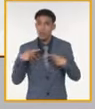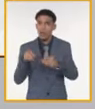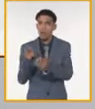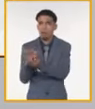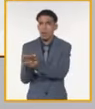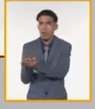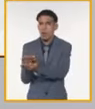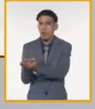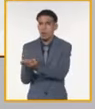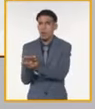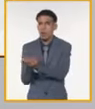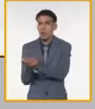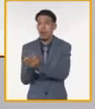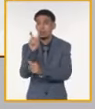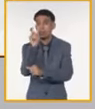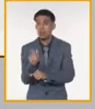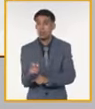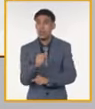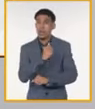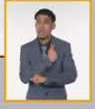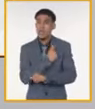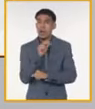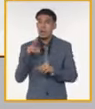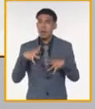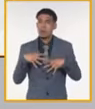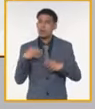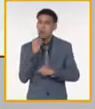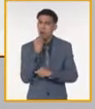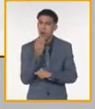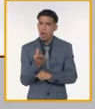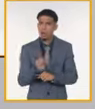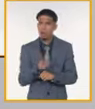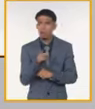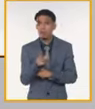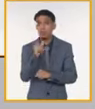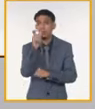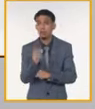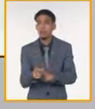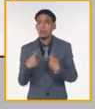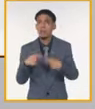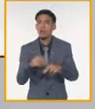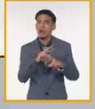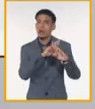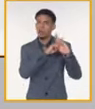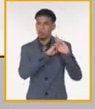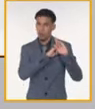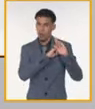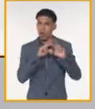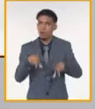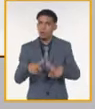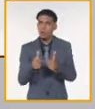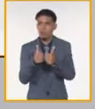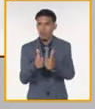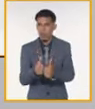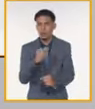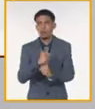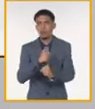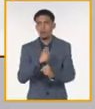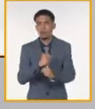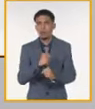proceso tienen que eh la responsabilidad que lleva usted es un empleador Usted tiene que actuar con la responsabilidad que lleva un